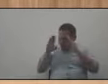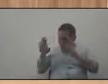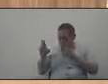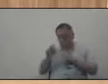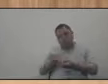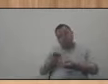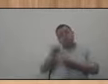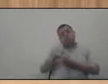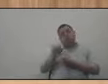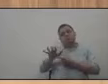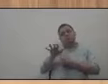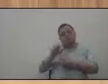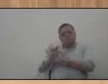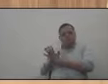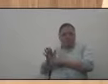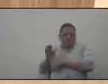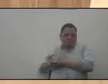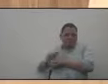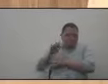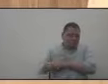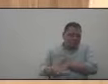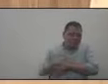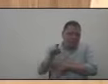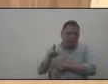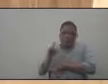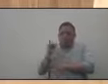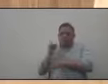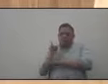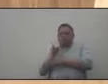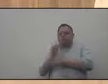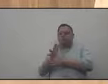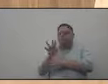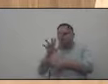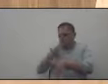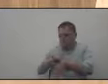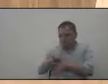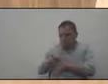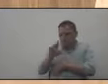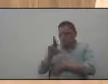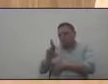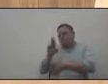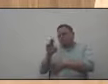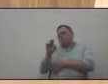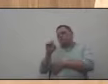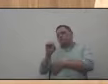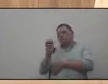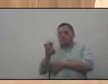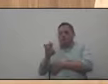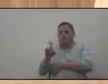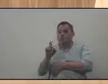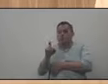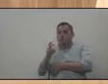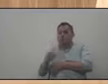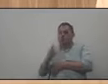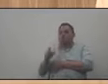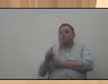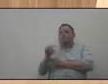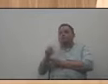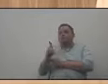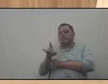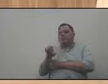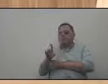la pospandemia nos dejó, instituciones como Hospital Regional, Clínica Casanare,